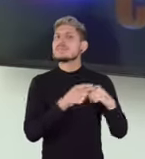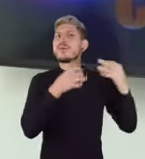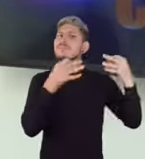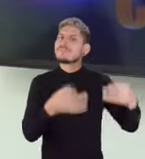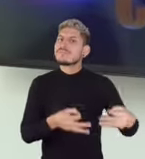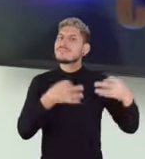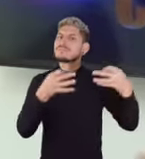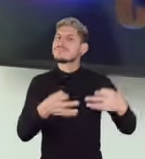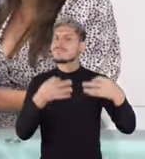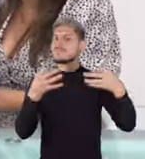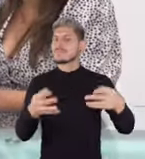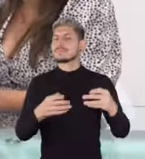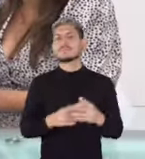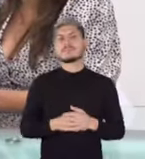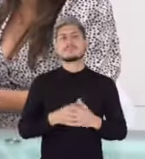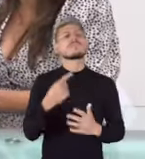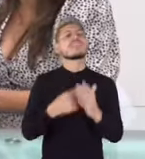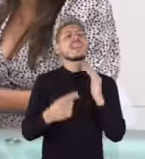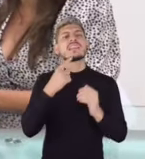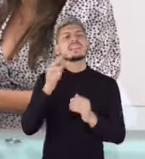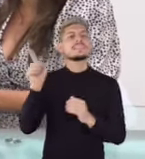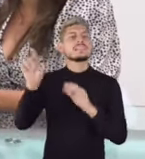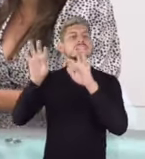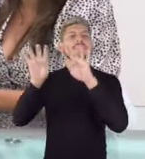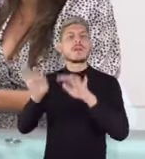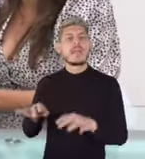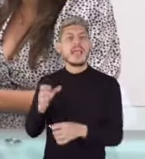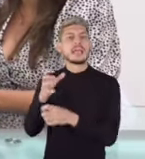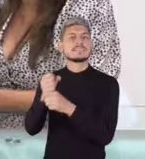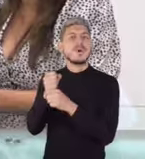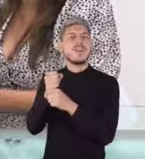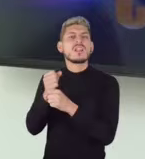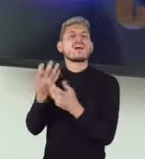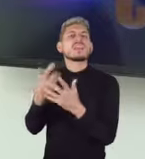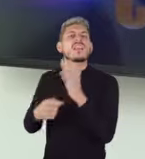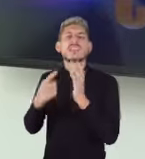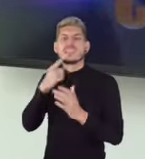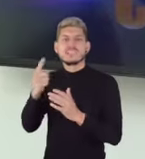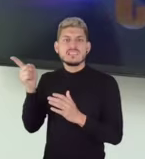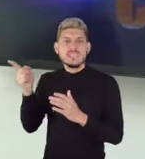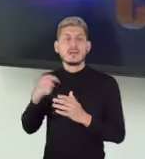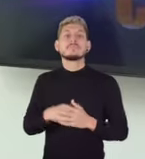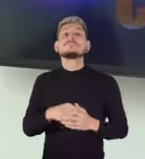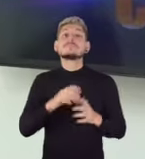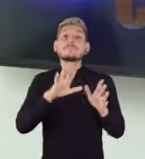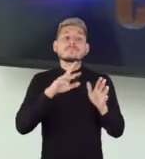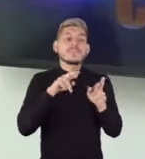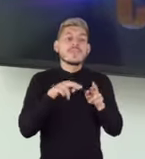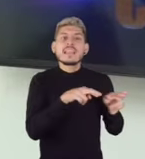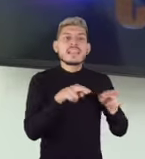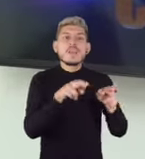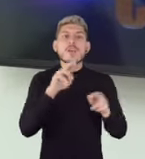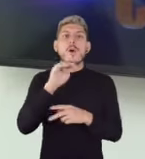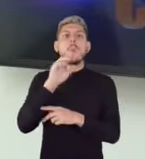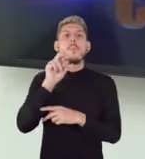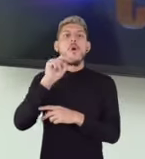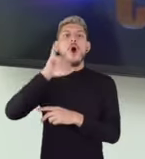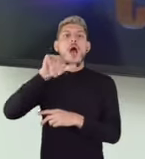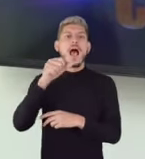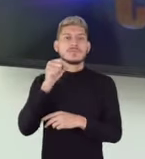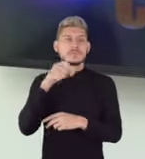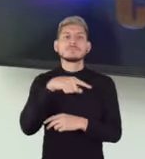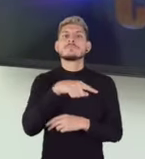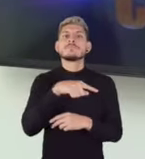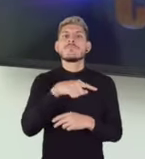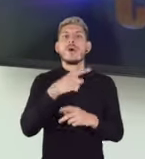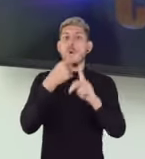no hay solución. ¿Y qué ha dicho la Secretaría de Seguridad al respecto? En el punto del río Monjas crearon un plan de emergencia que se